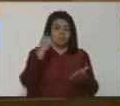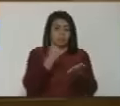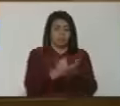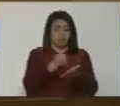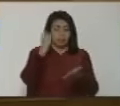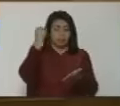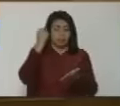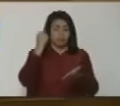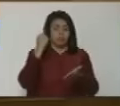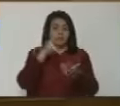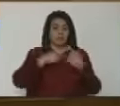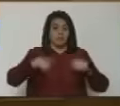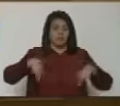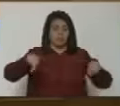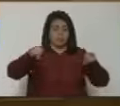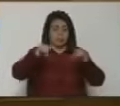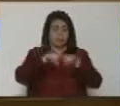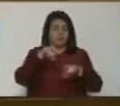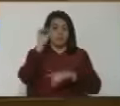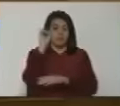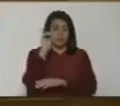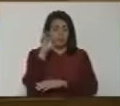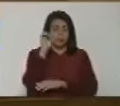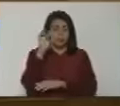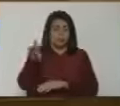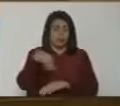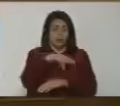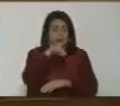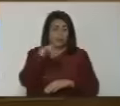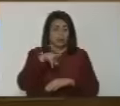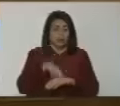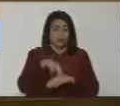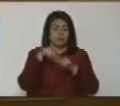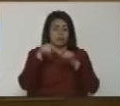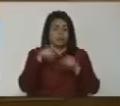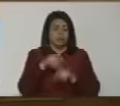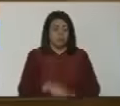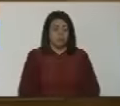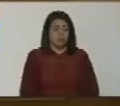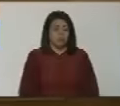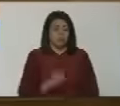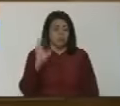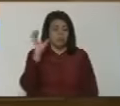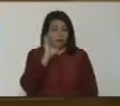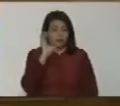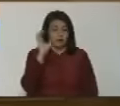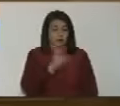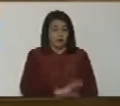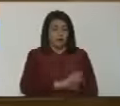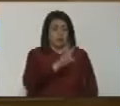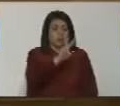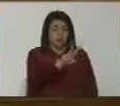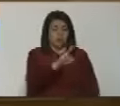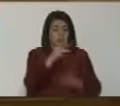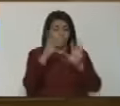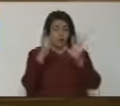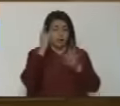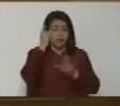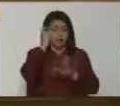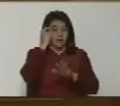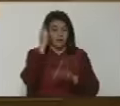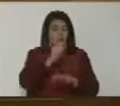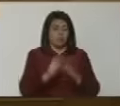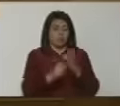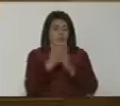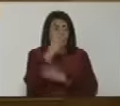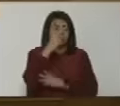sellado en el Palacio Federal Legislativo, sede de la Asamblea Nacional en Caracas, a los 28 días